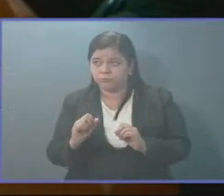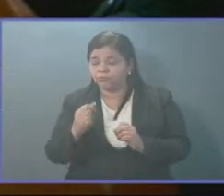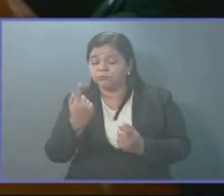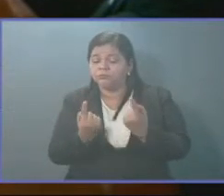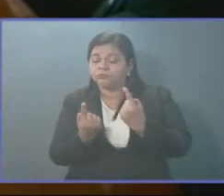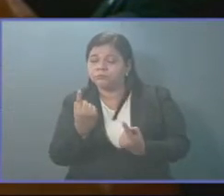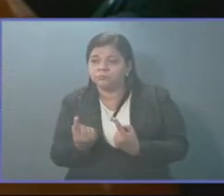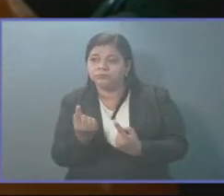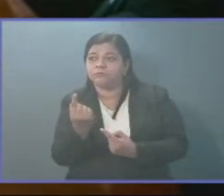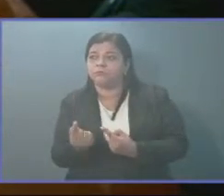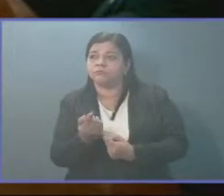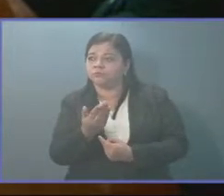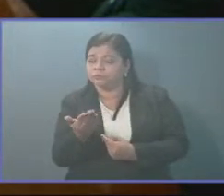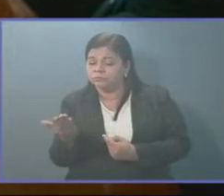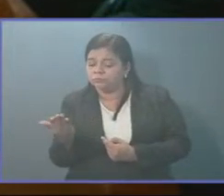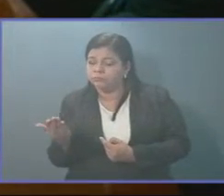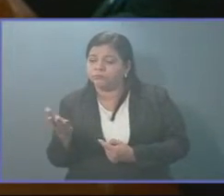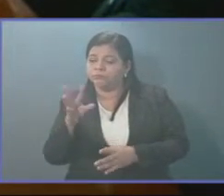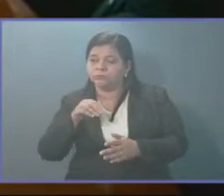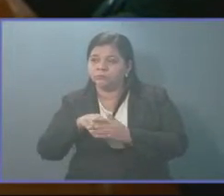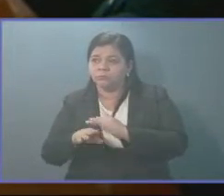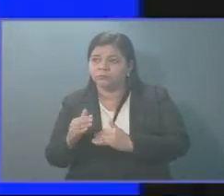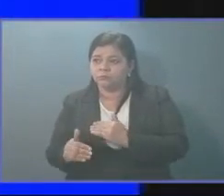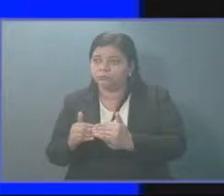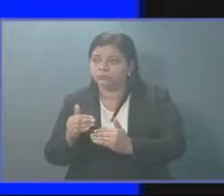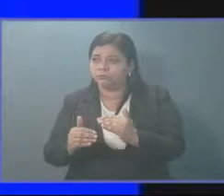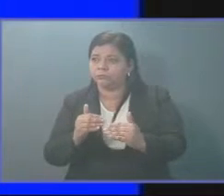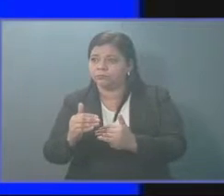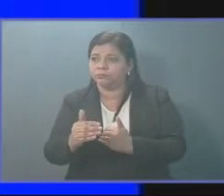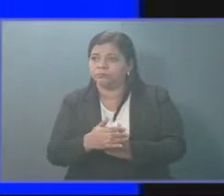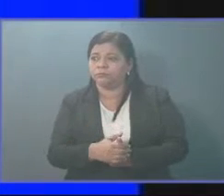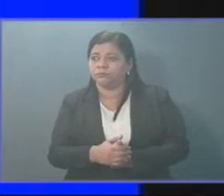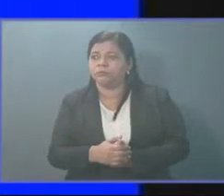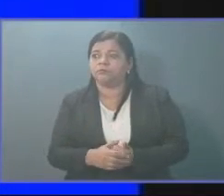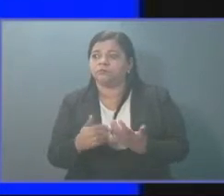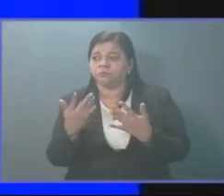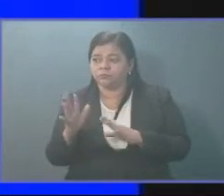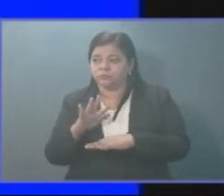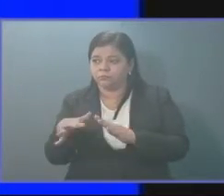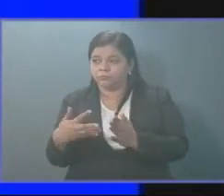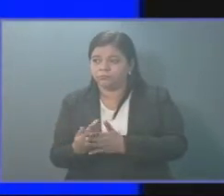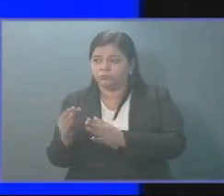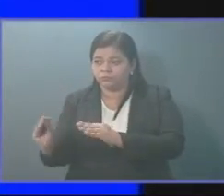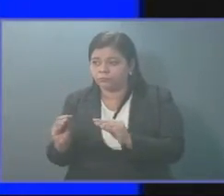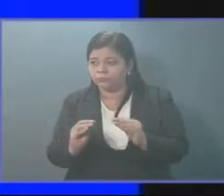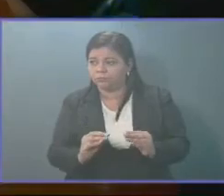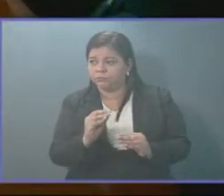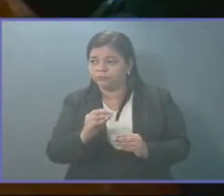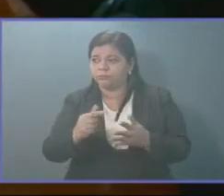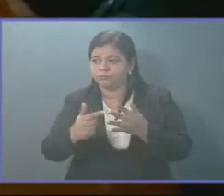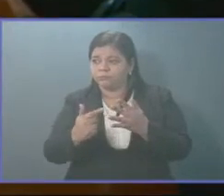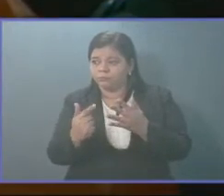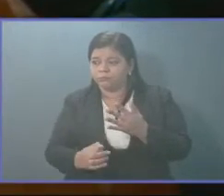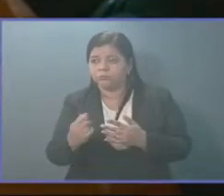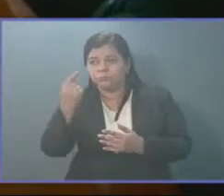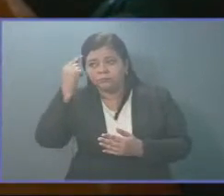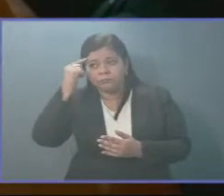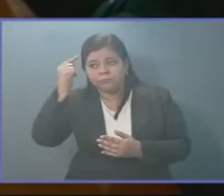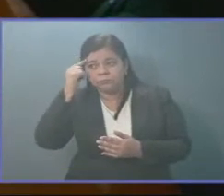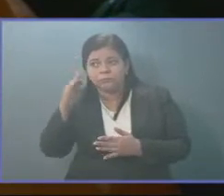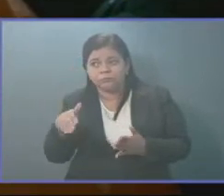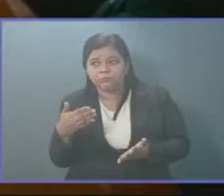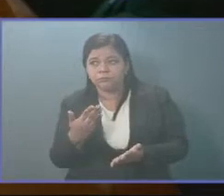excepciones dentro del proceso, porque qué tal si a alguien de los aplicadores se le ocurre pensar que hay